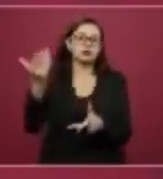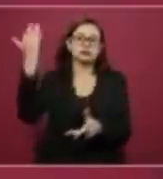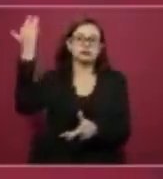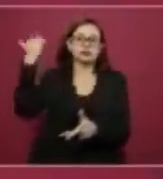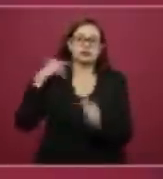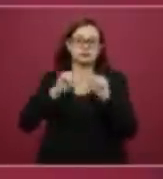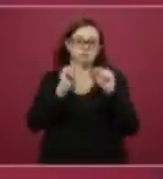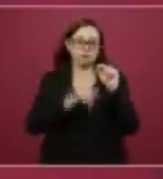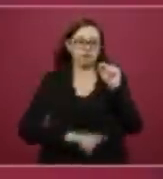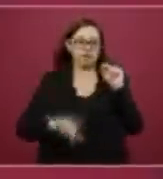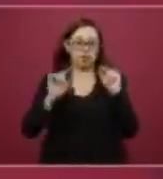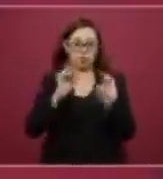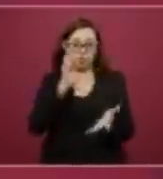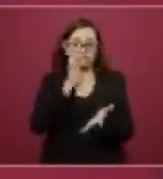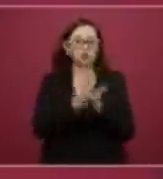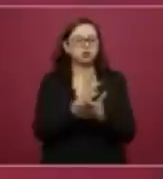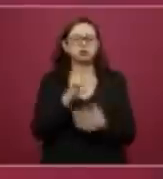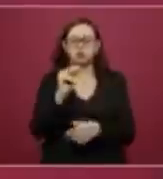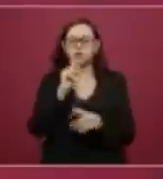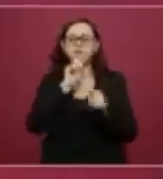México, sino en el caso de otros